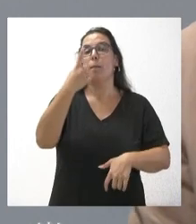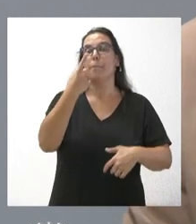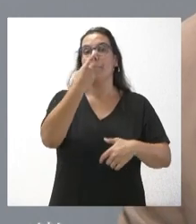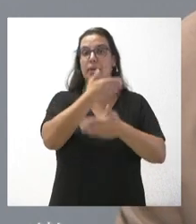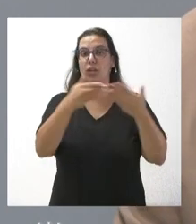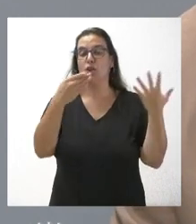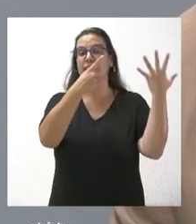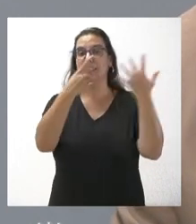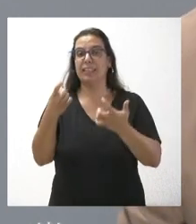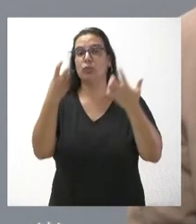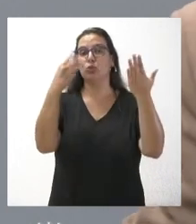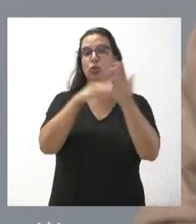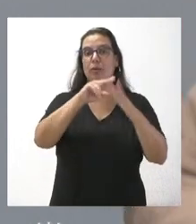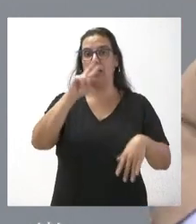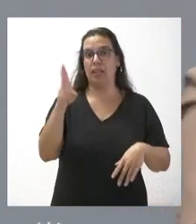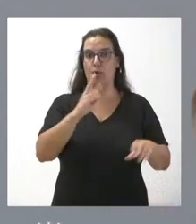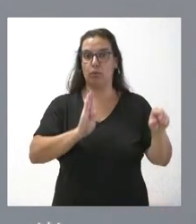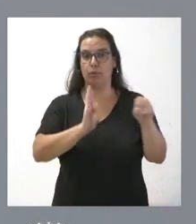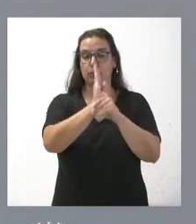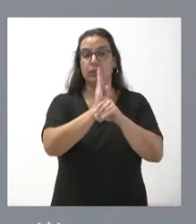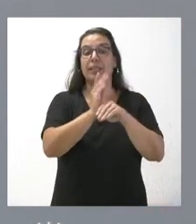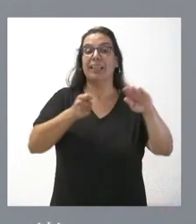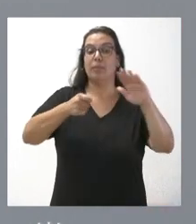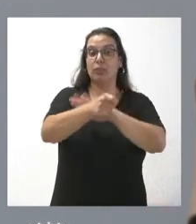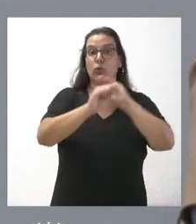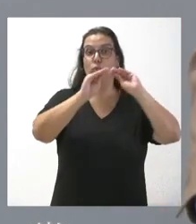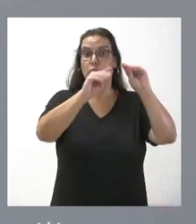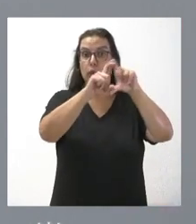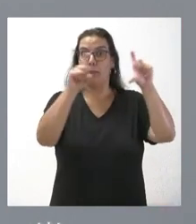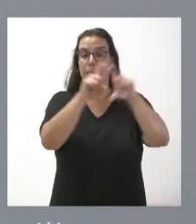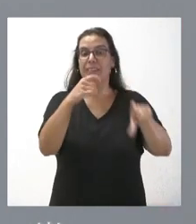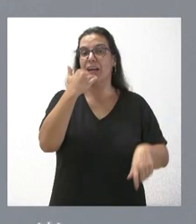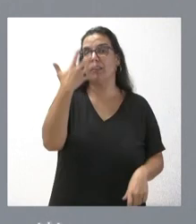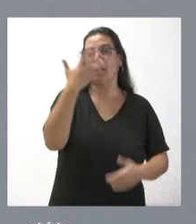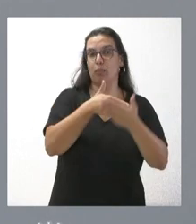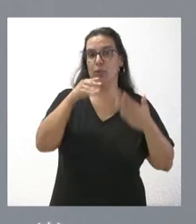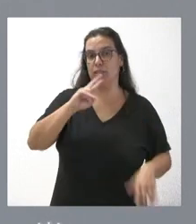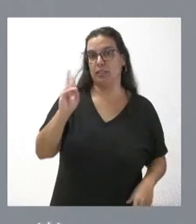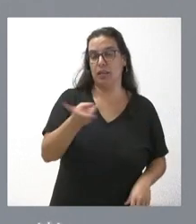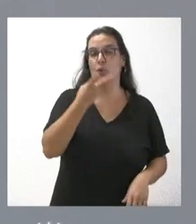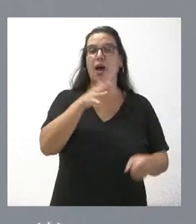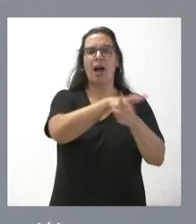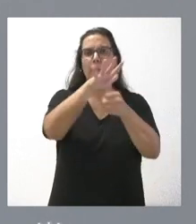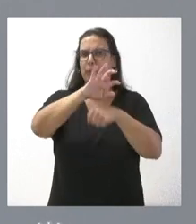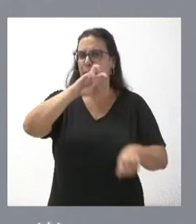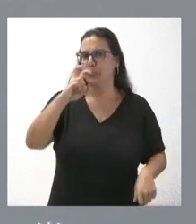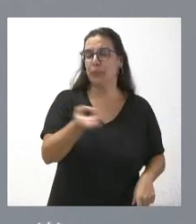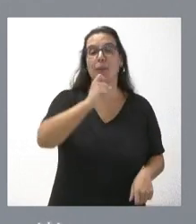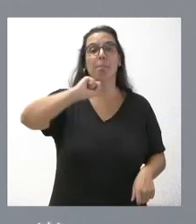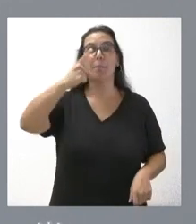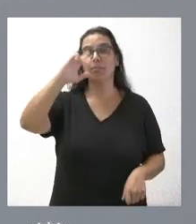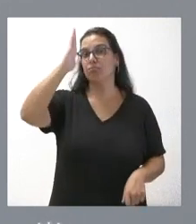1.608.000 euros y la inversión de la empresa casi 5 millones de euros en ámbitos muy diversos,